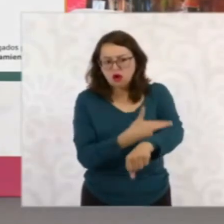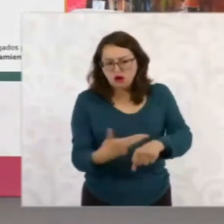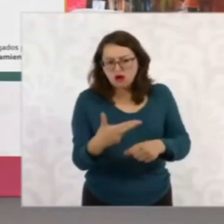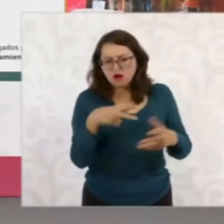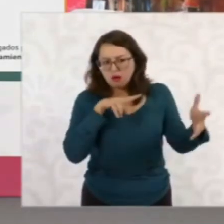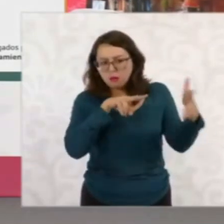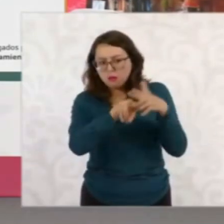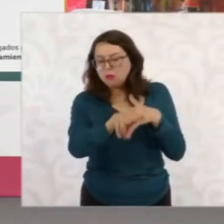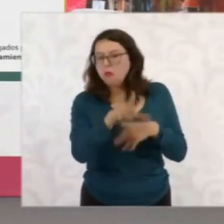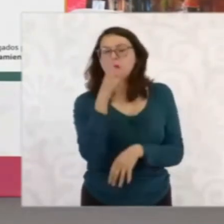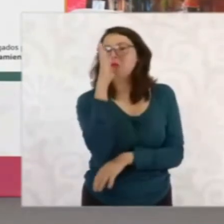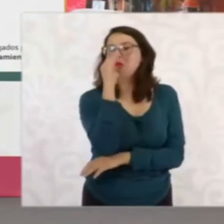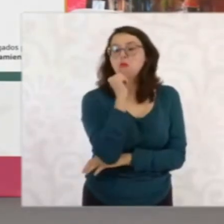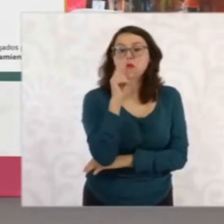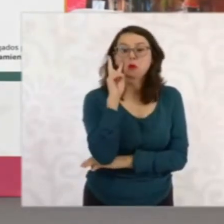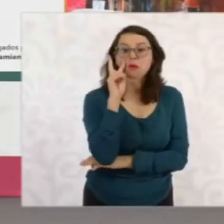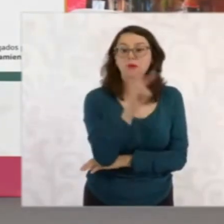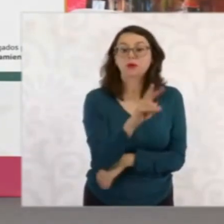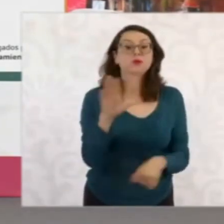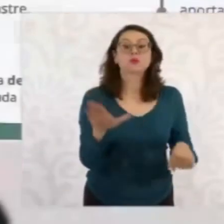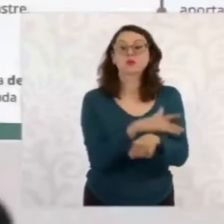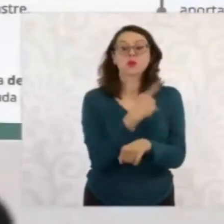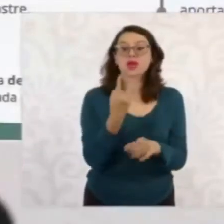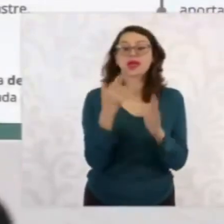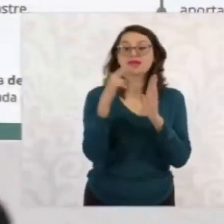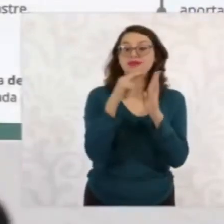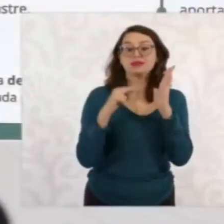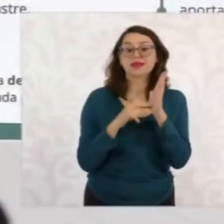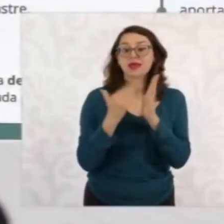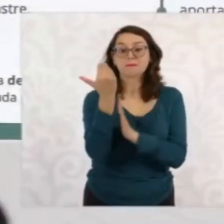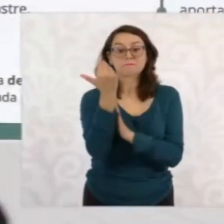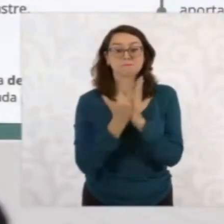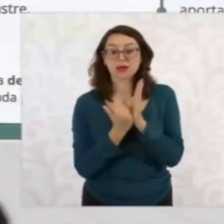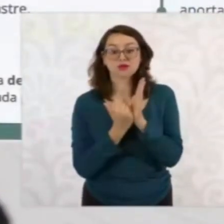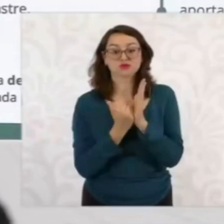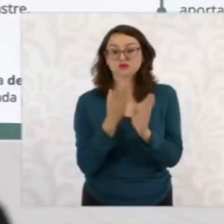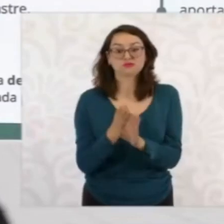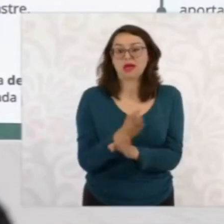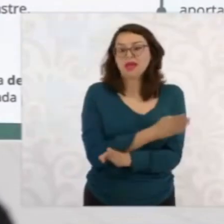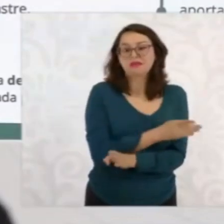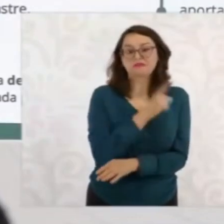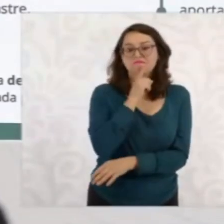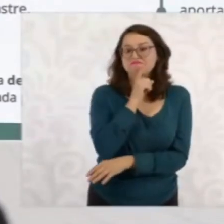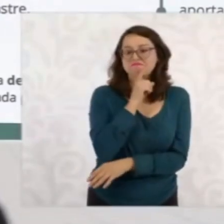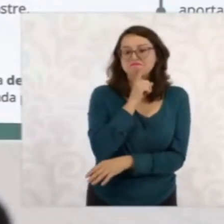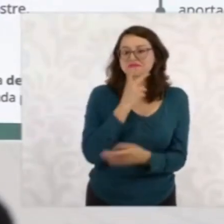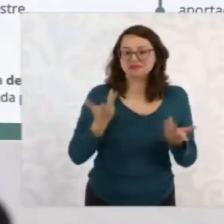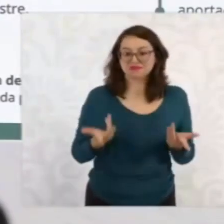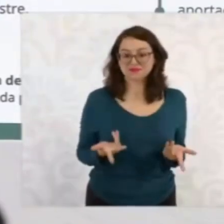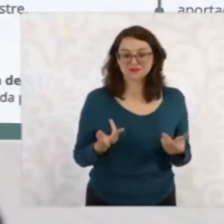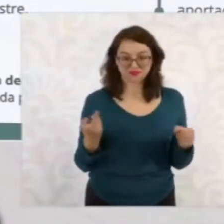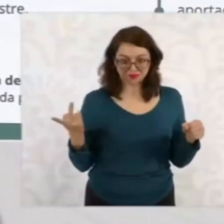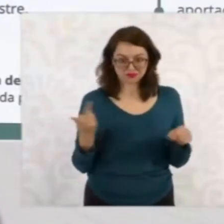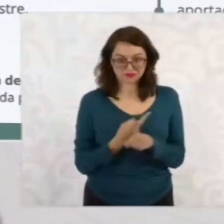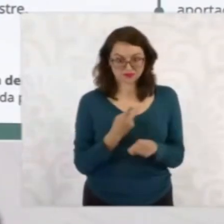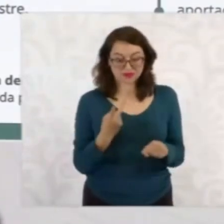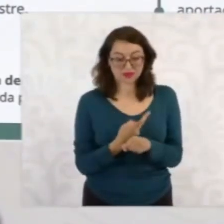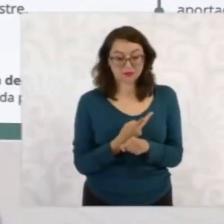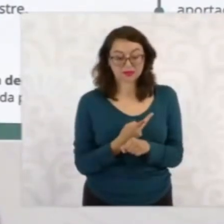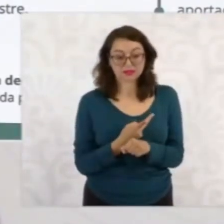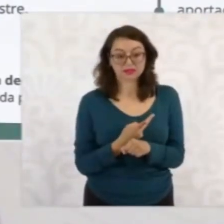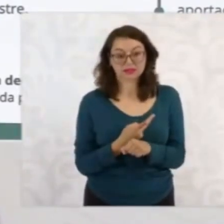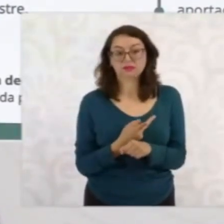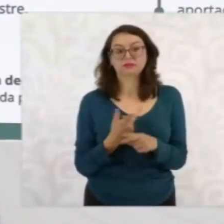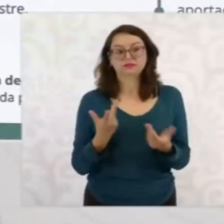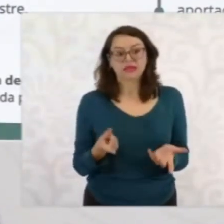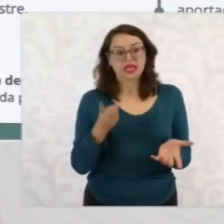muy opaco porque los fideicomisos no tenían tantas reglas como las que tienen ahora los fideicomisos públicos. Acuérdense que en algún momento ni siquiera tenía